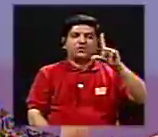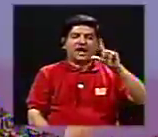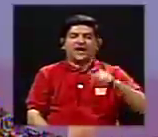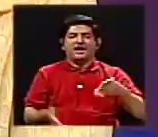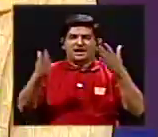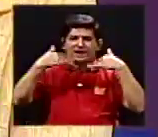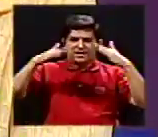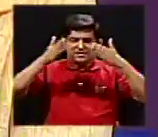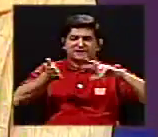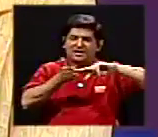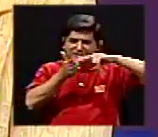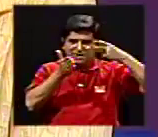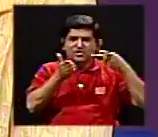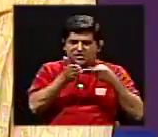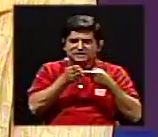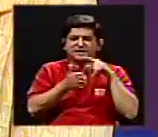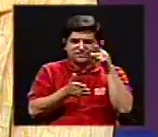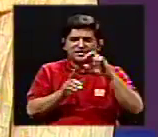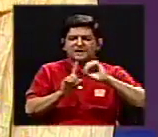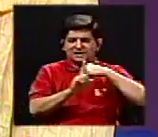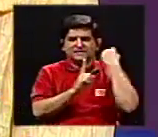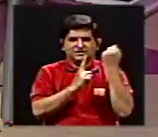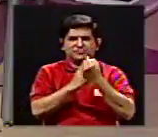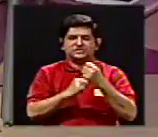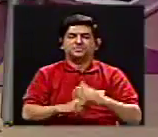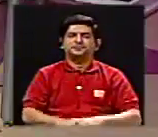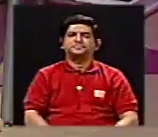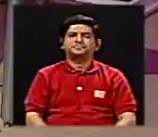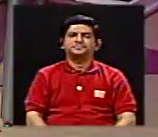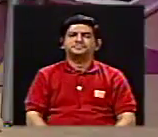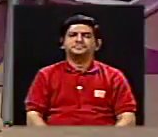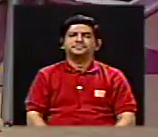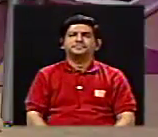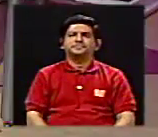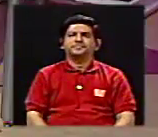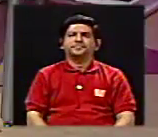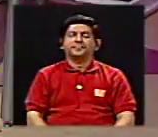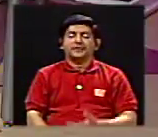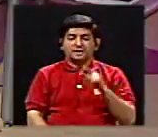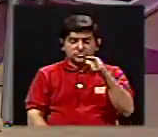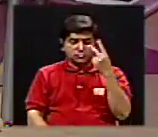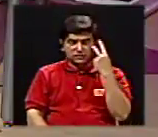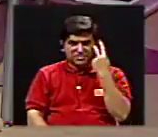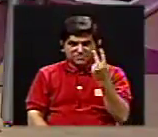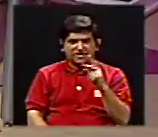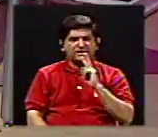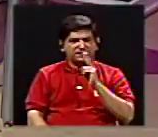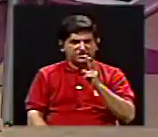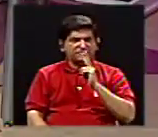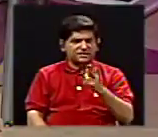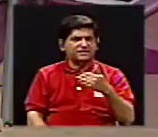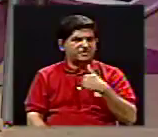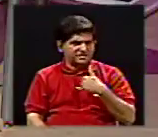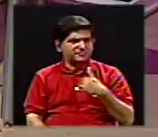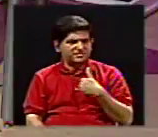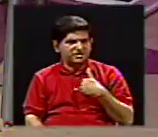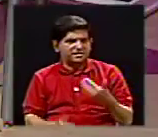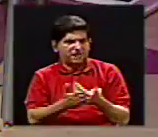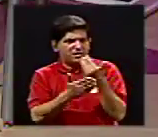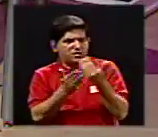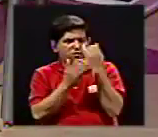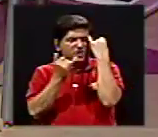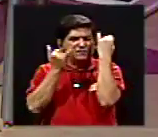además una definición de lo que es el caudal ambiental. Entonces, si ves, realmente hay muchas